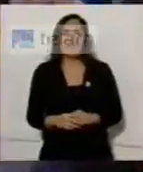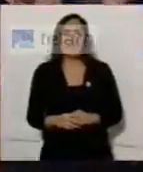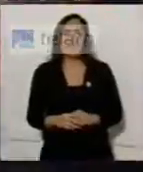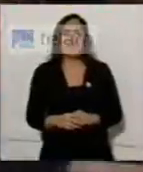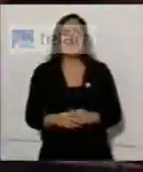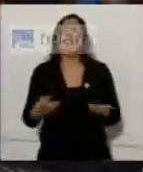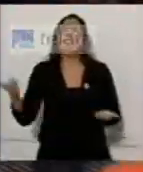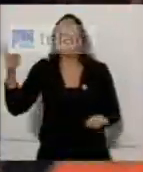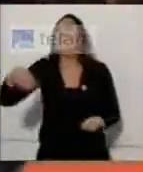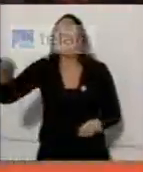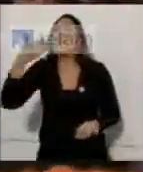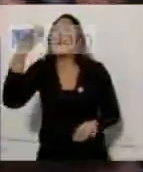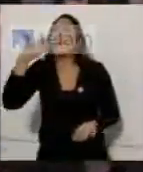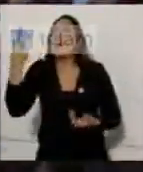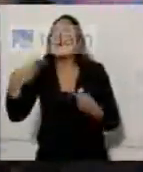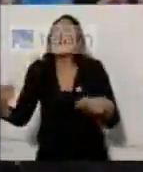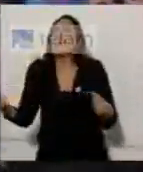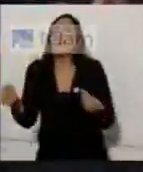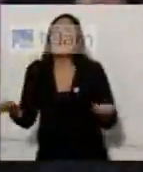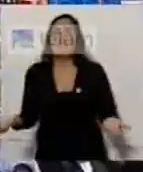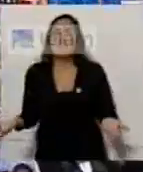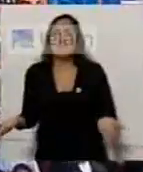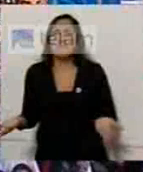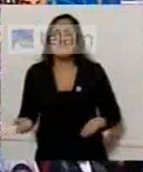¿A qué se refieren?